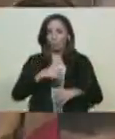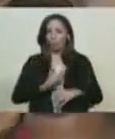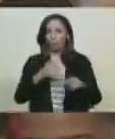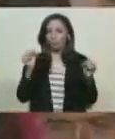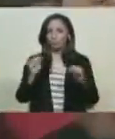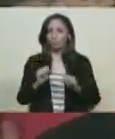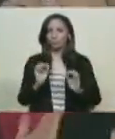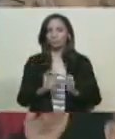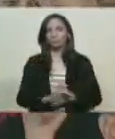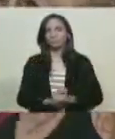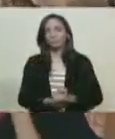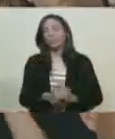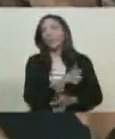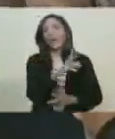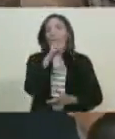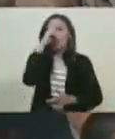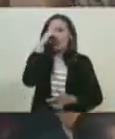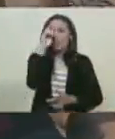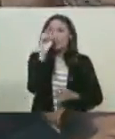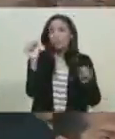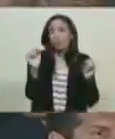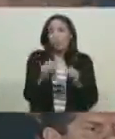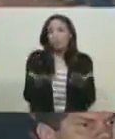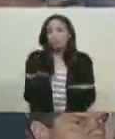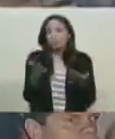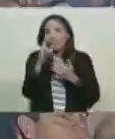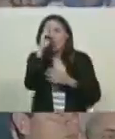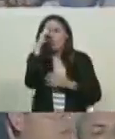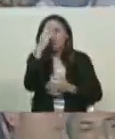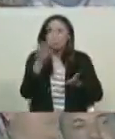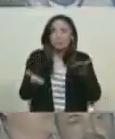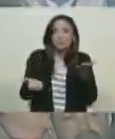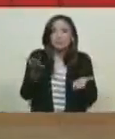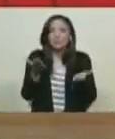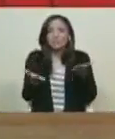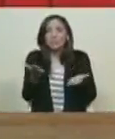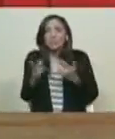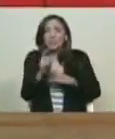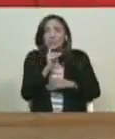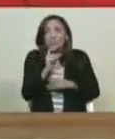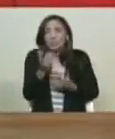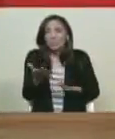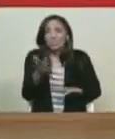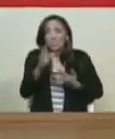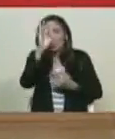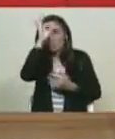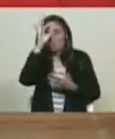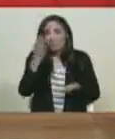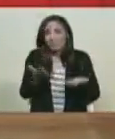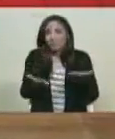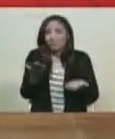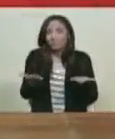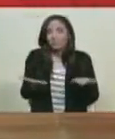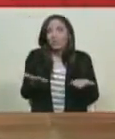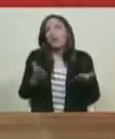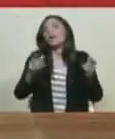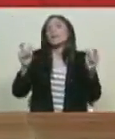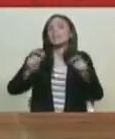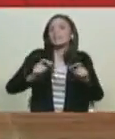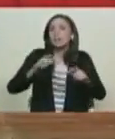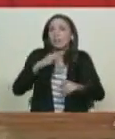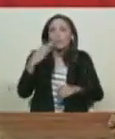Ahí está el dilema central. Ahí está todas las cosas que necesitamos.